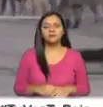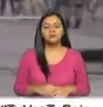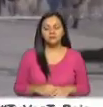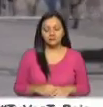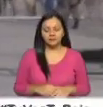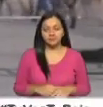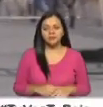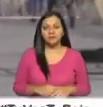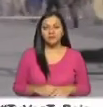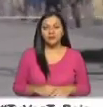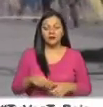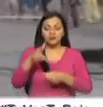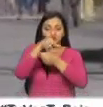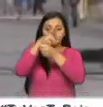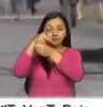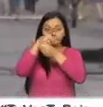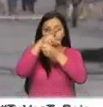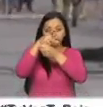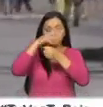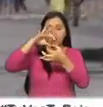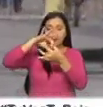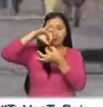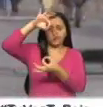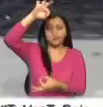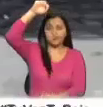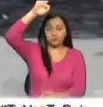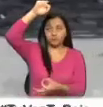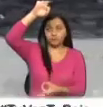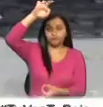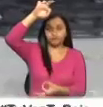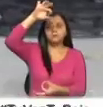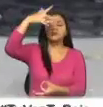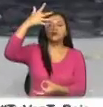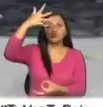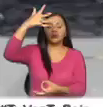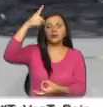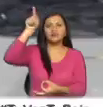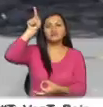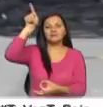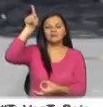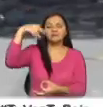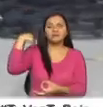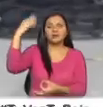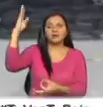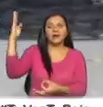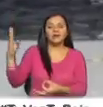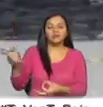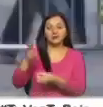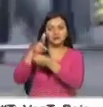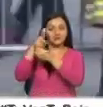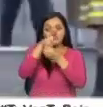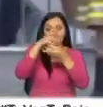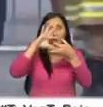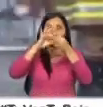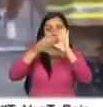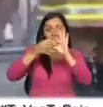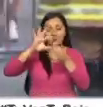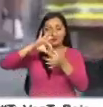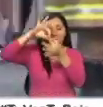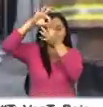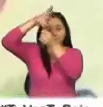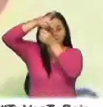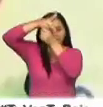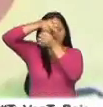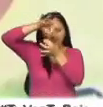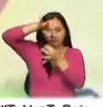Una cámara de televisión se desprendió de un cable metálico que la sostenía y dejó al menos 7 heridos en el Parque Olímpico de Río de